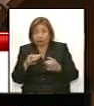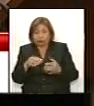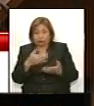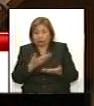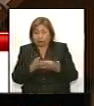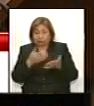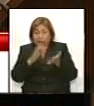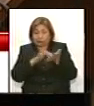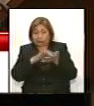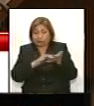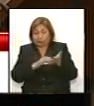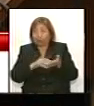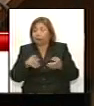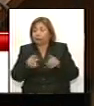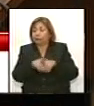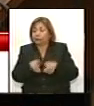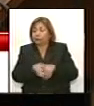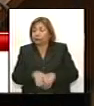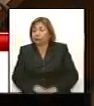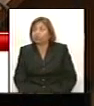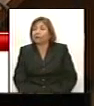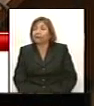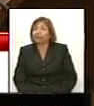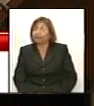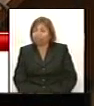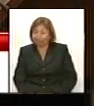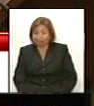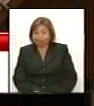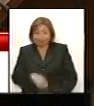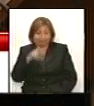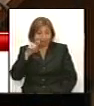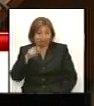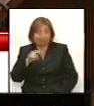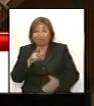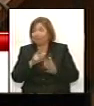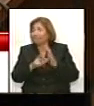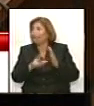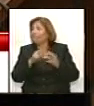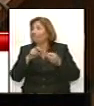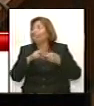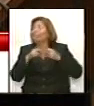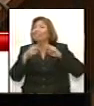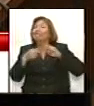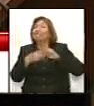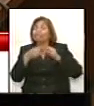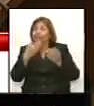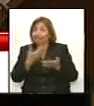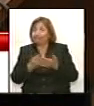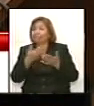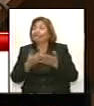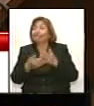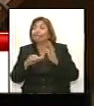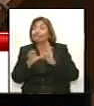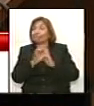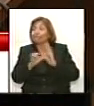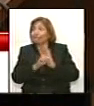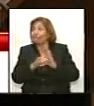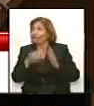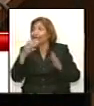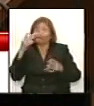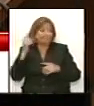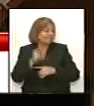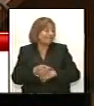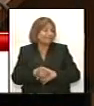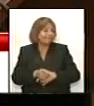esto Internet de las Cosas, también. O sea, ese decreto legislativo tiene problemas constitucionales. Va en contra de la